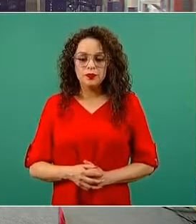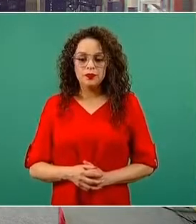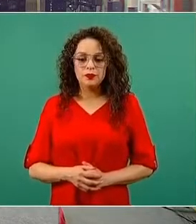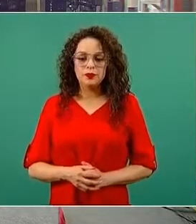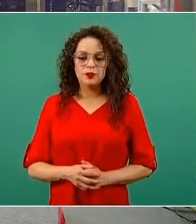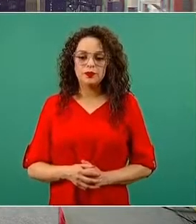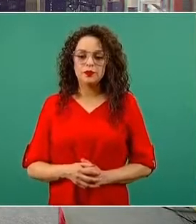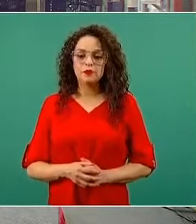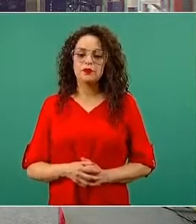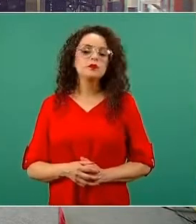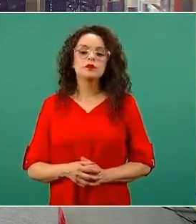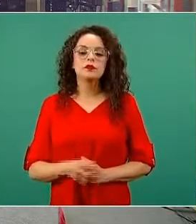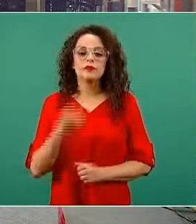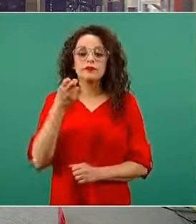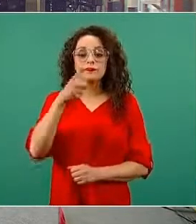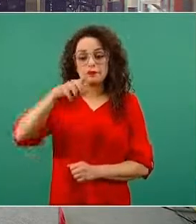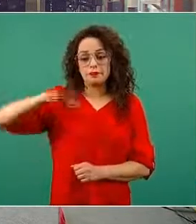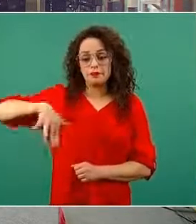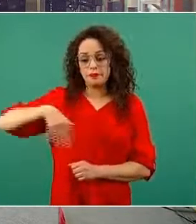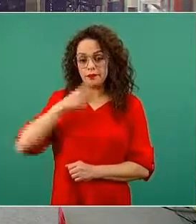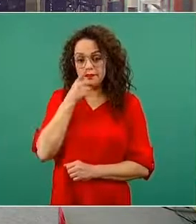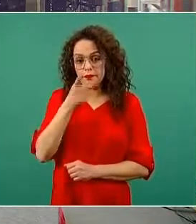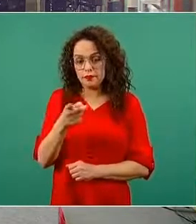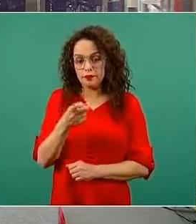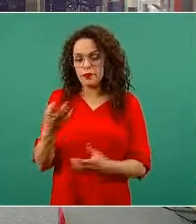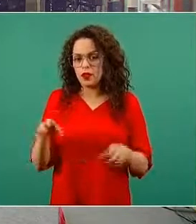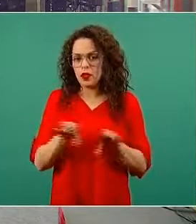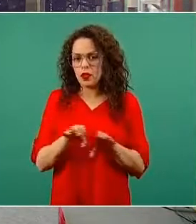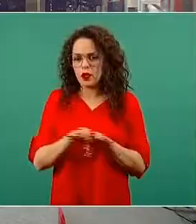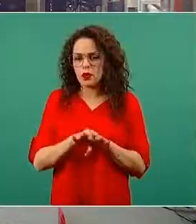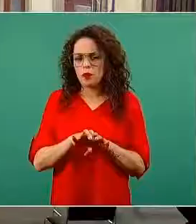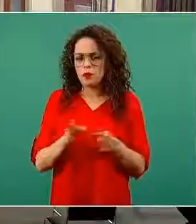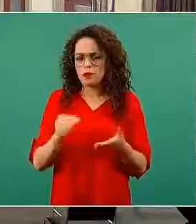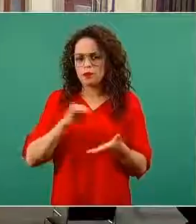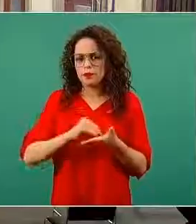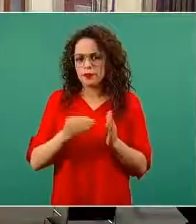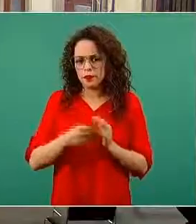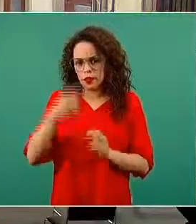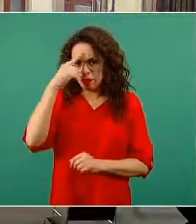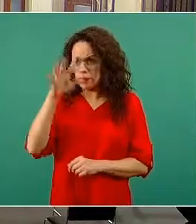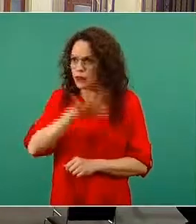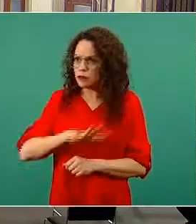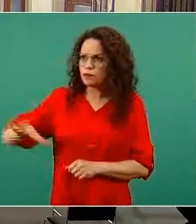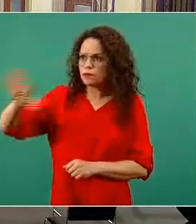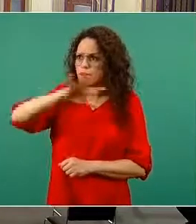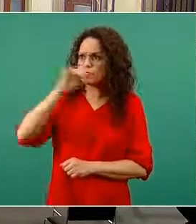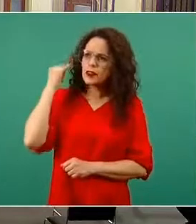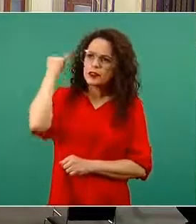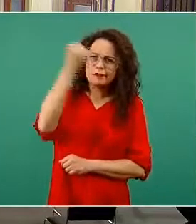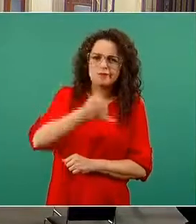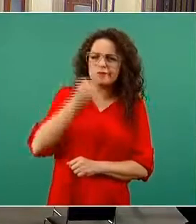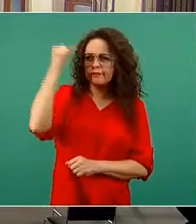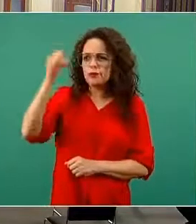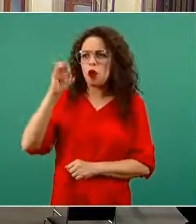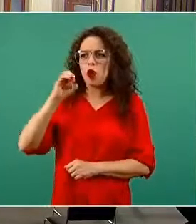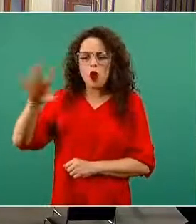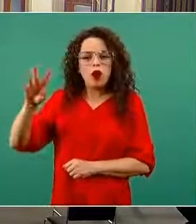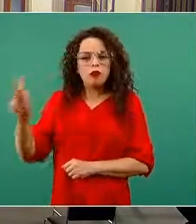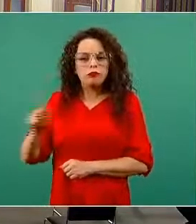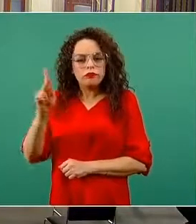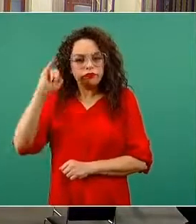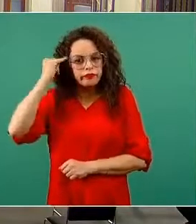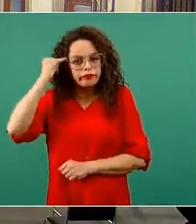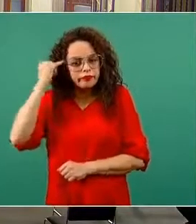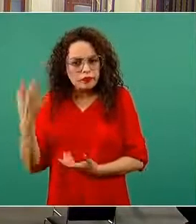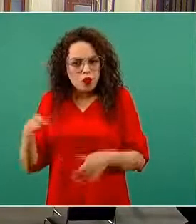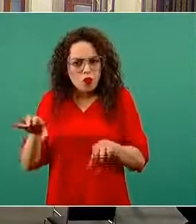En ese sentido que acaba de mencionar la doctora, ¿cómo será la estrategia para la población indígena, la población alejada? ¿Cómo se va a hacer la comunicación?